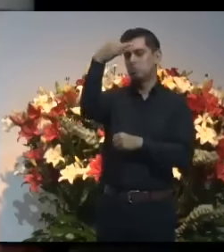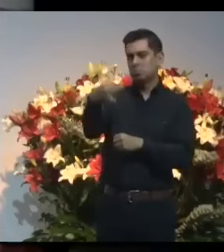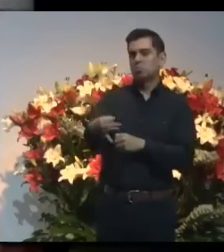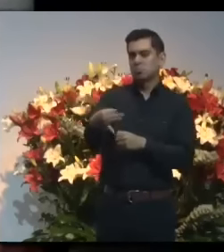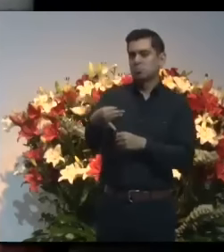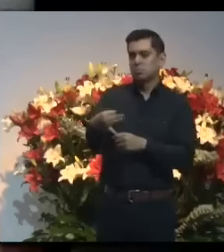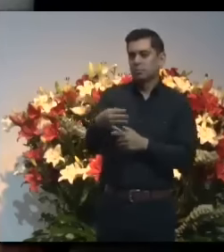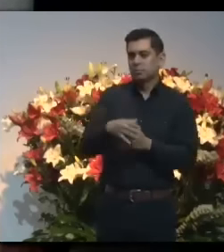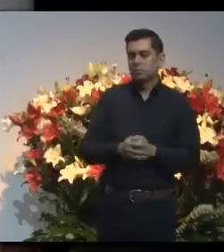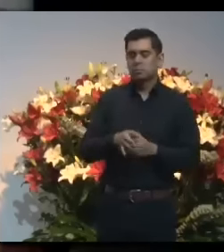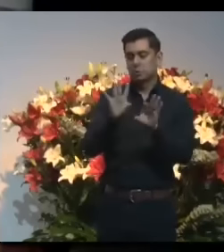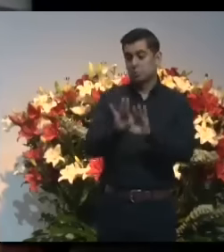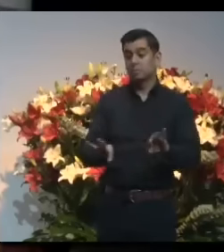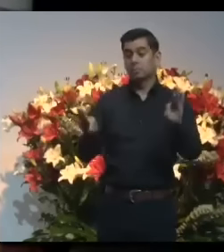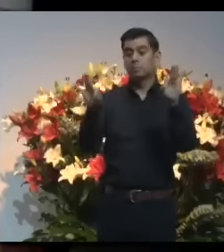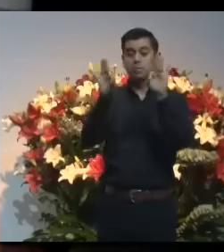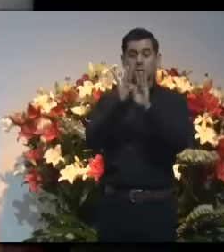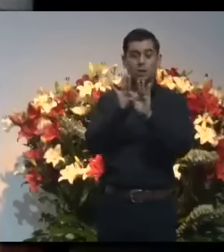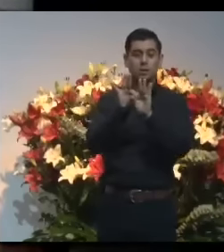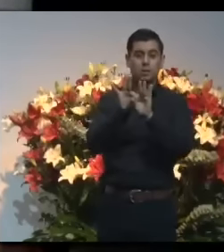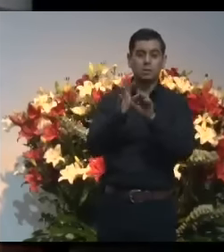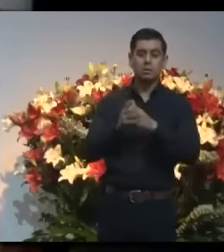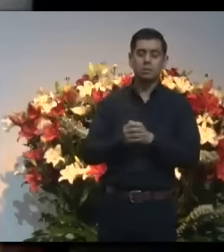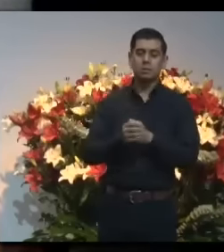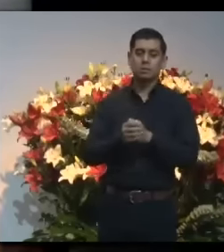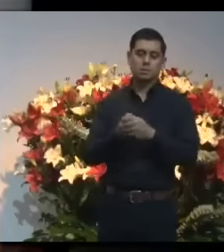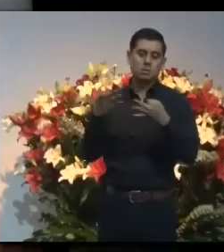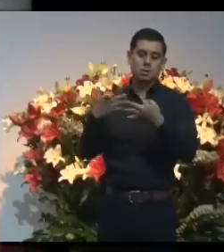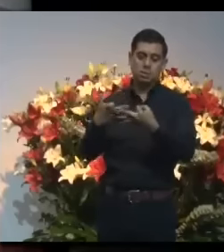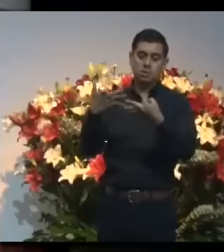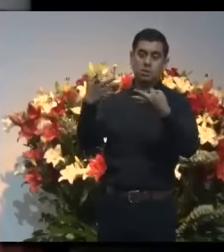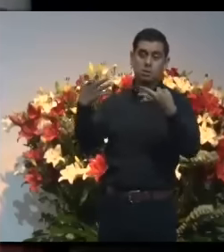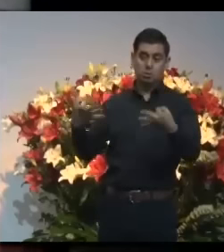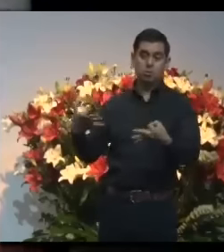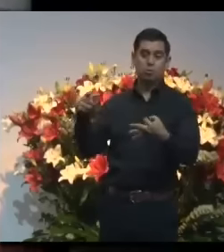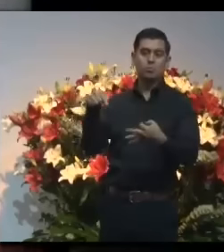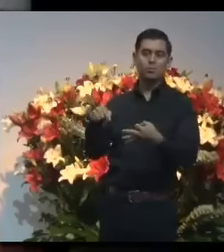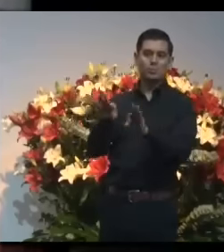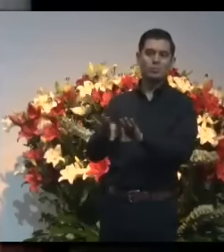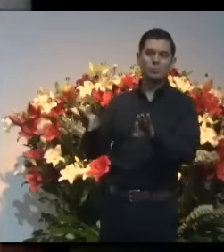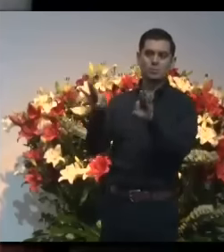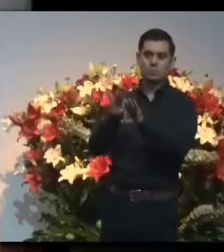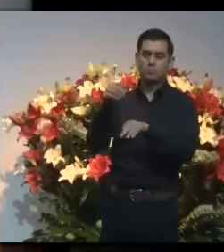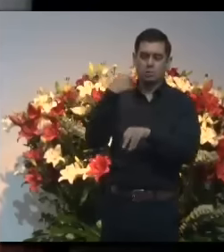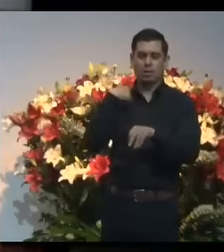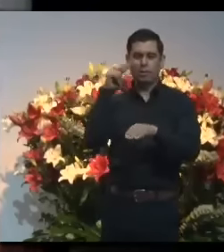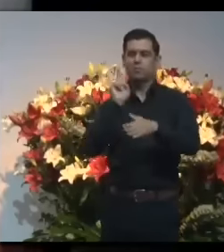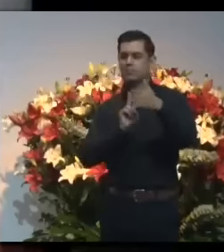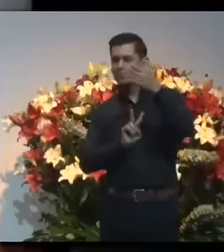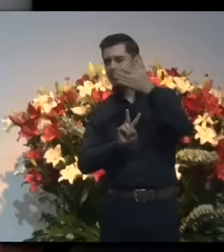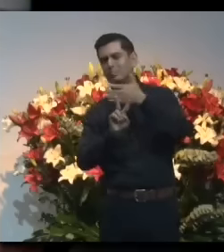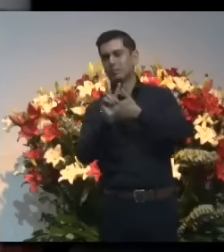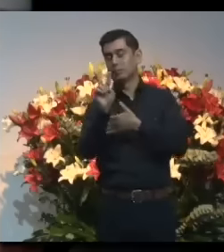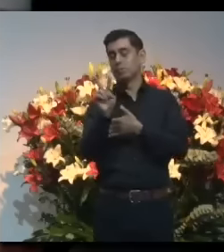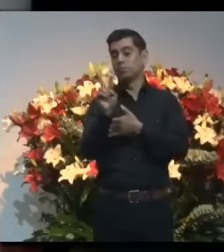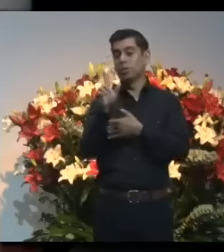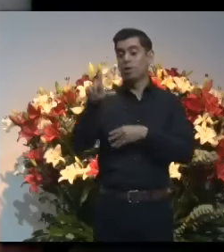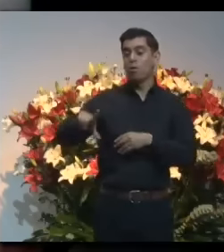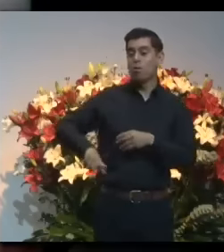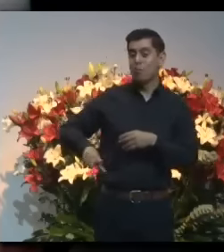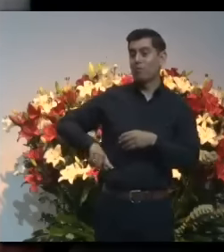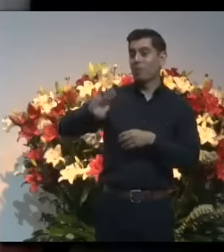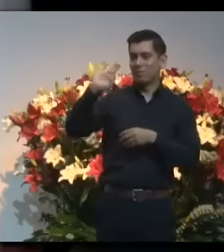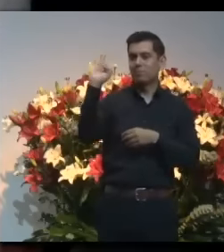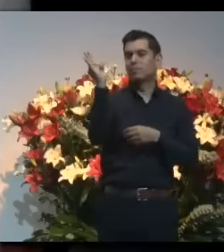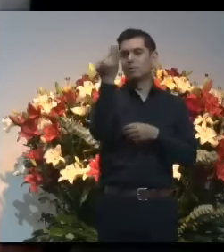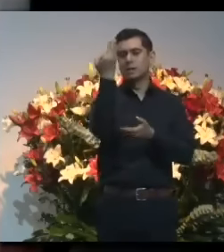es indispensable tener reserva territorial. Yo sí visualizo que el gobierno federal tiene que